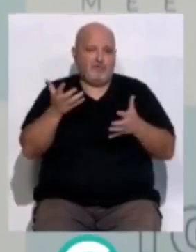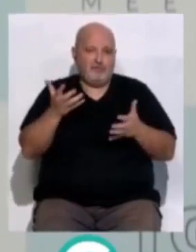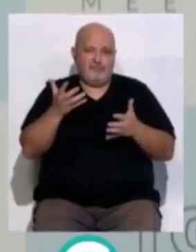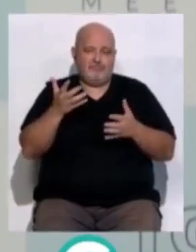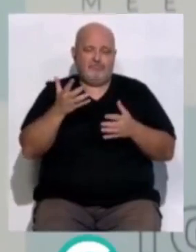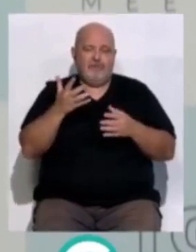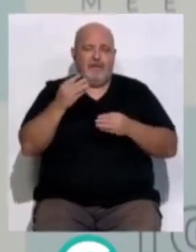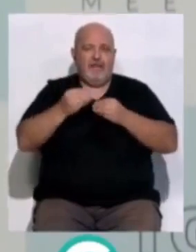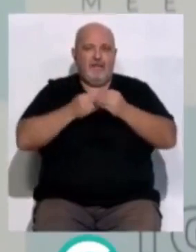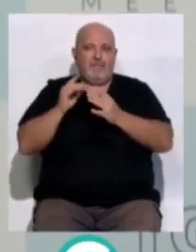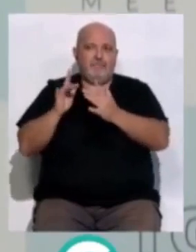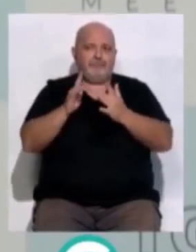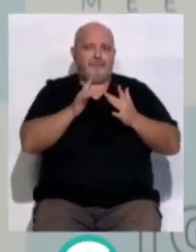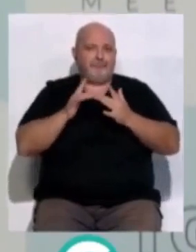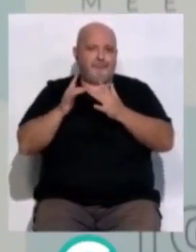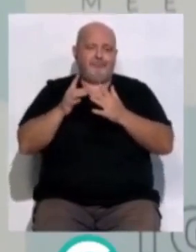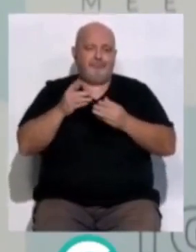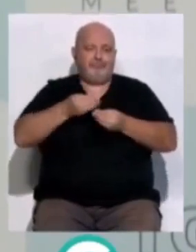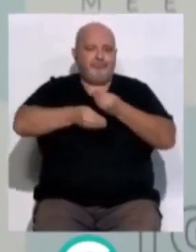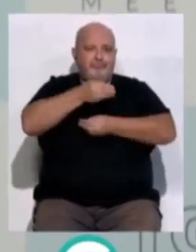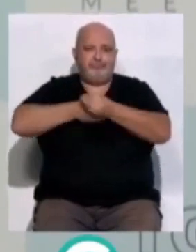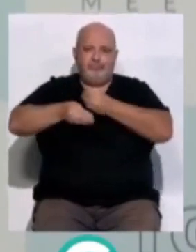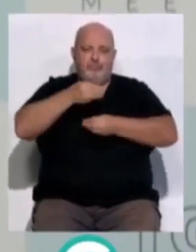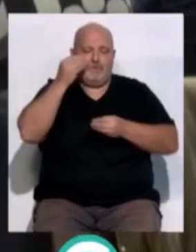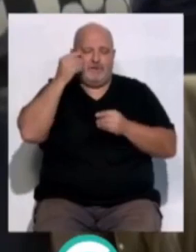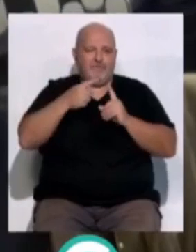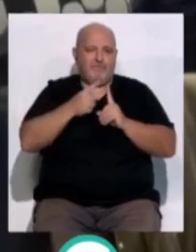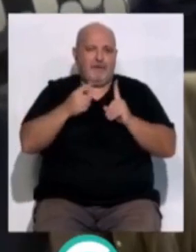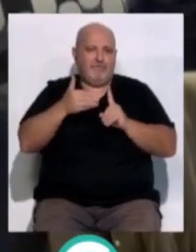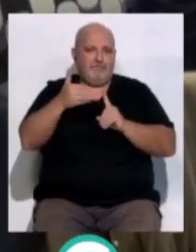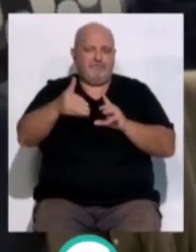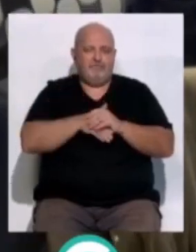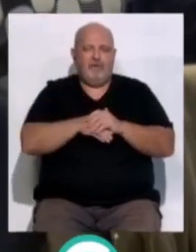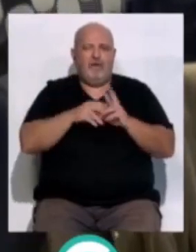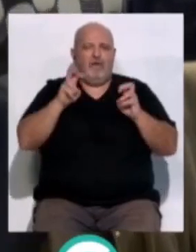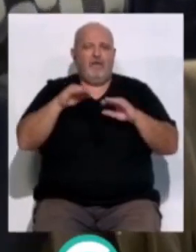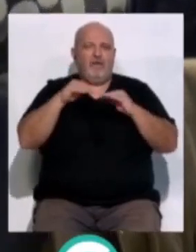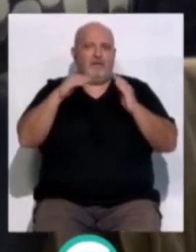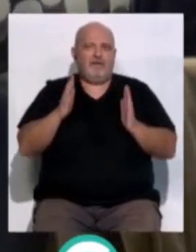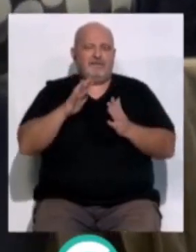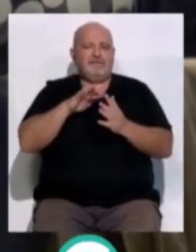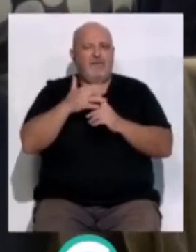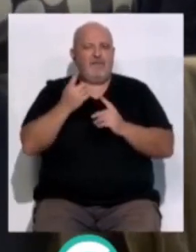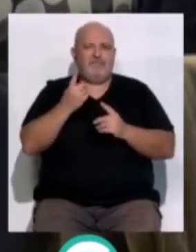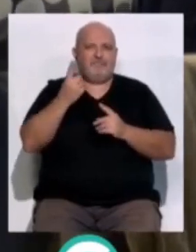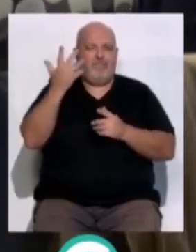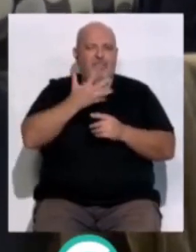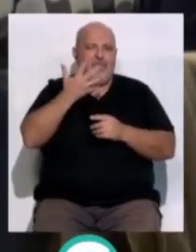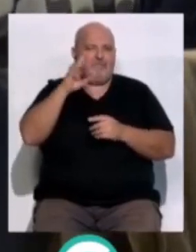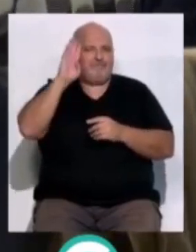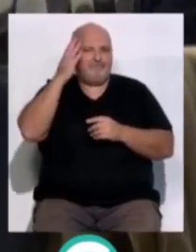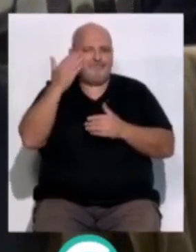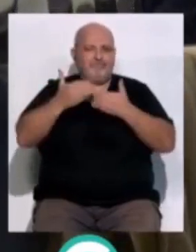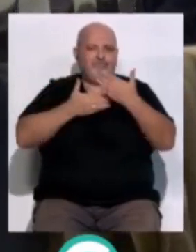y que requiere pues unas políticas bien diseñadas y pensadas a medio y largo plazo. A pesar del panorama de dificultades y de incertidumbre general y